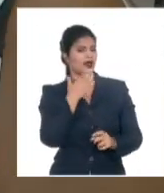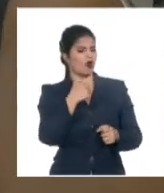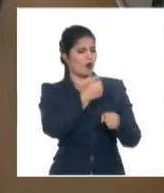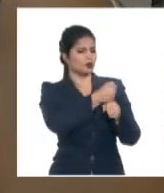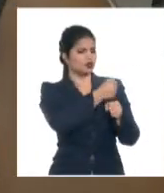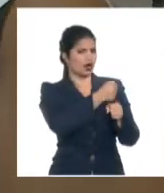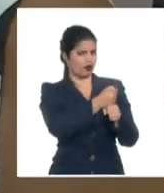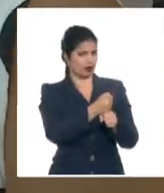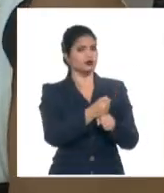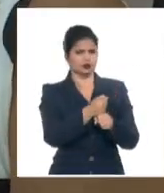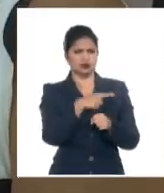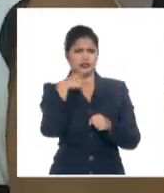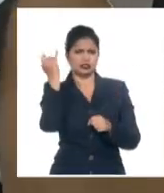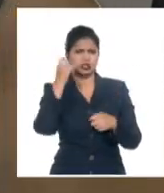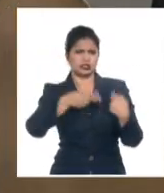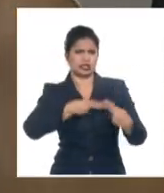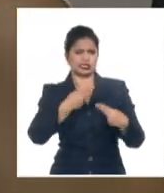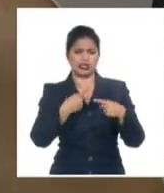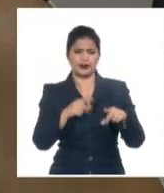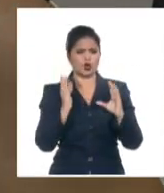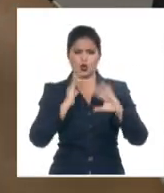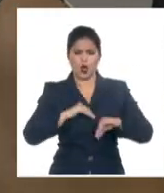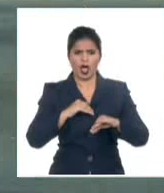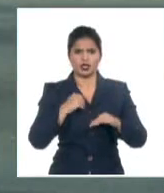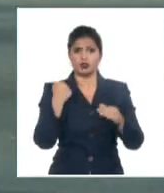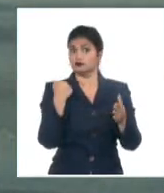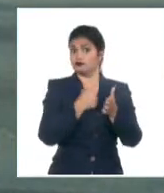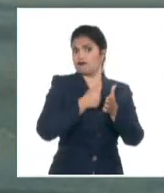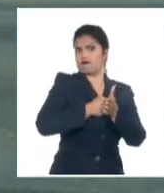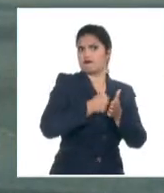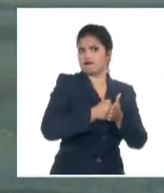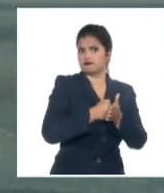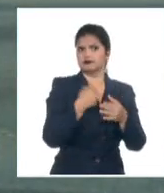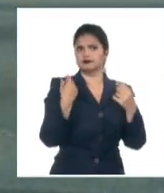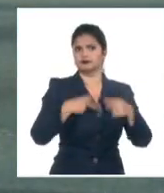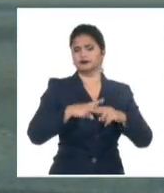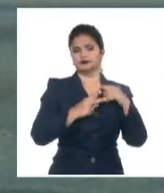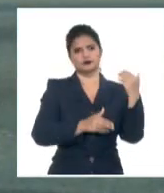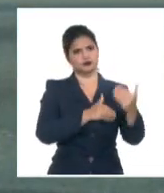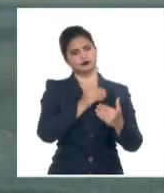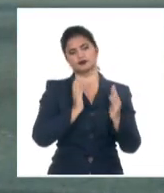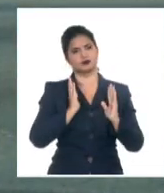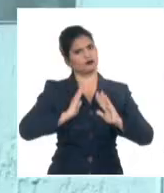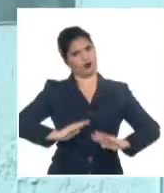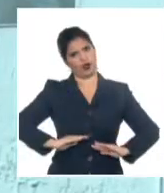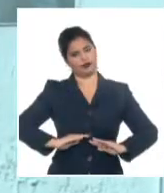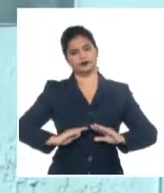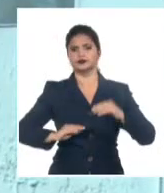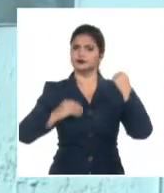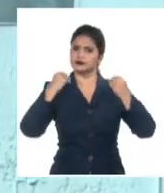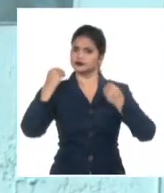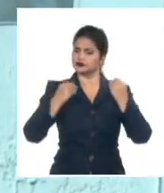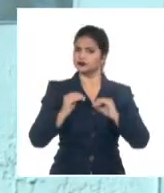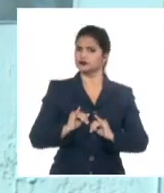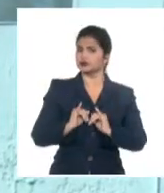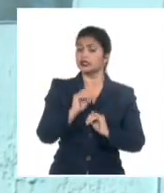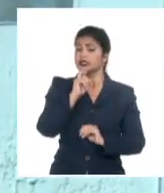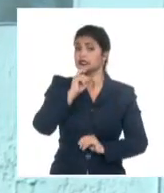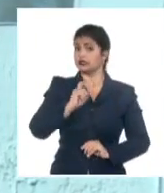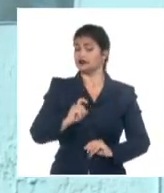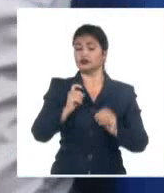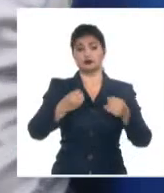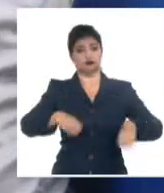un adecuado seguimiento a la solución de los problemas. En los análisis, directivos expusieron la difícil